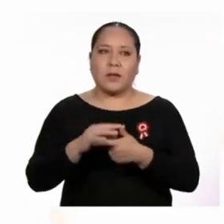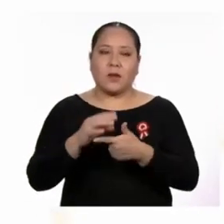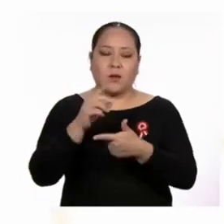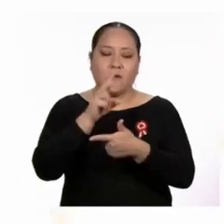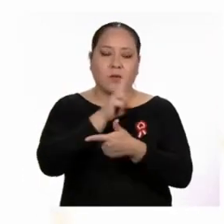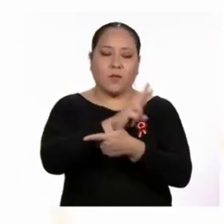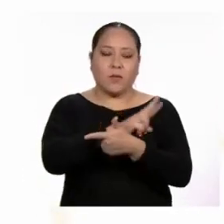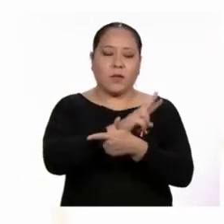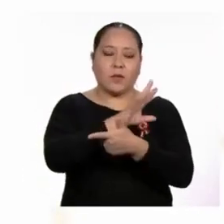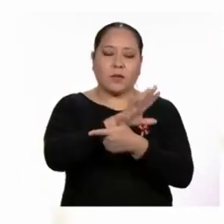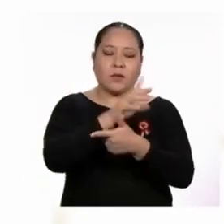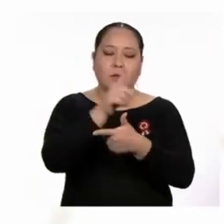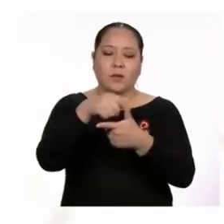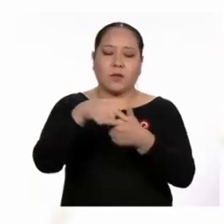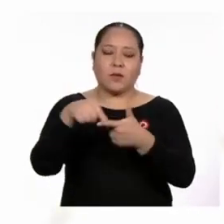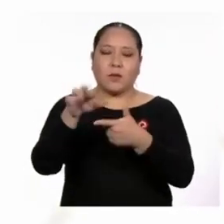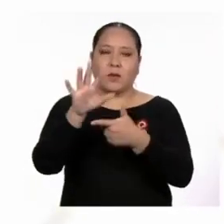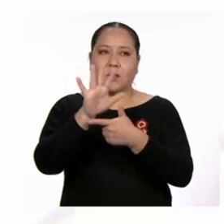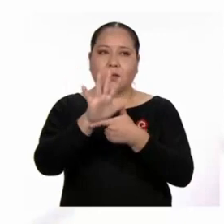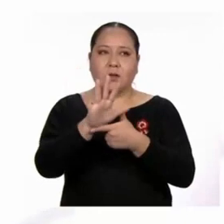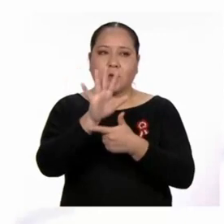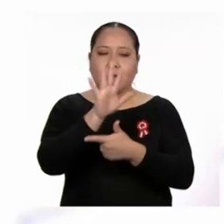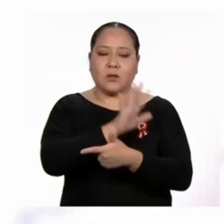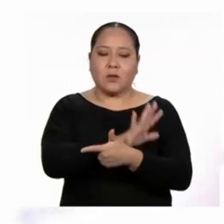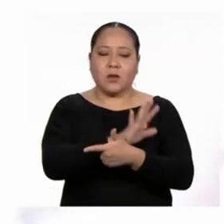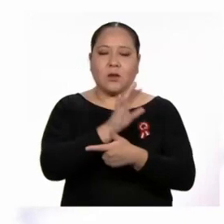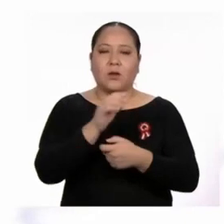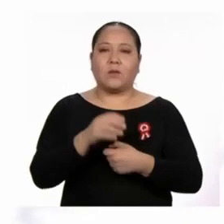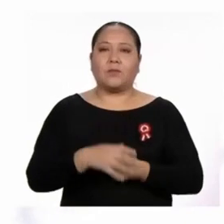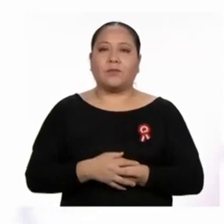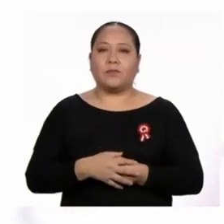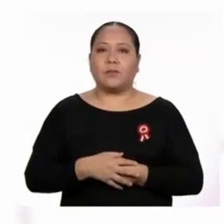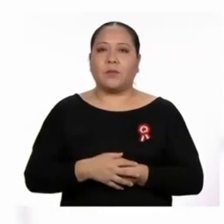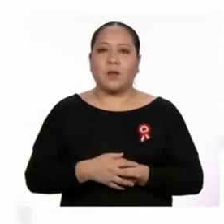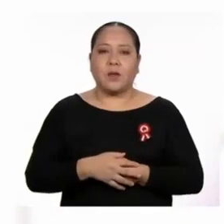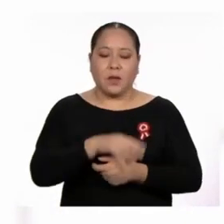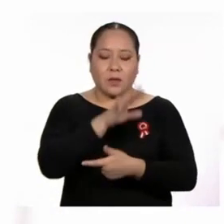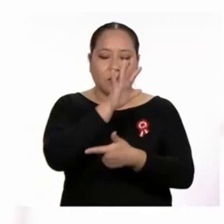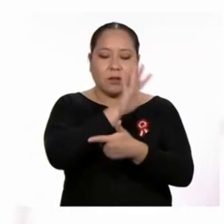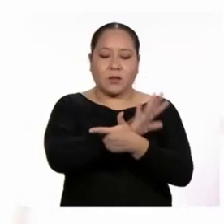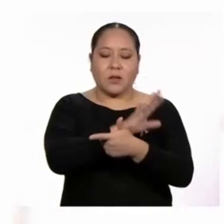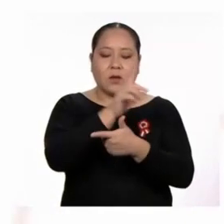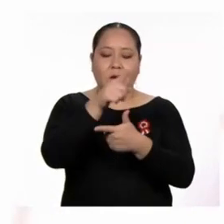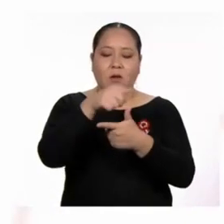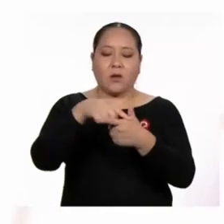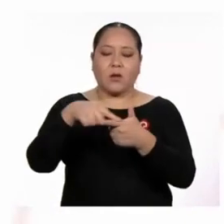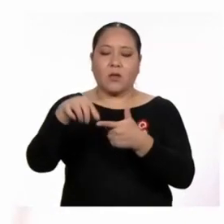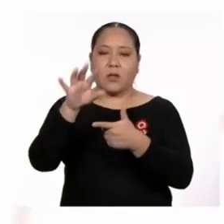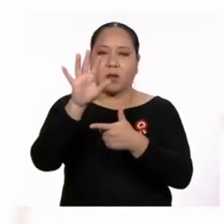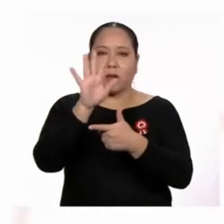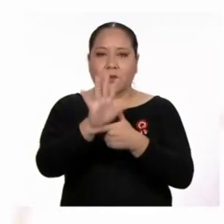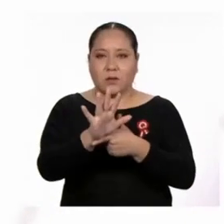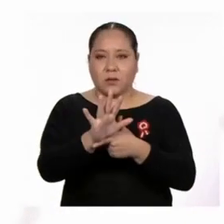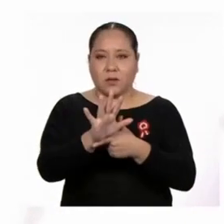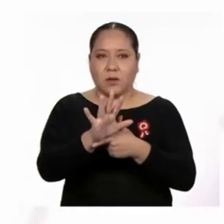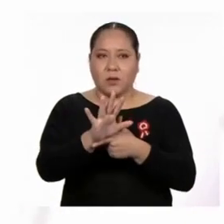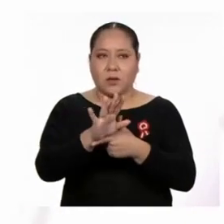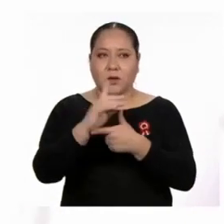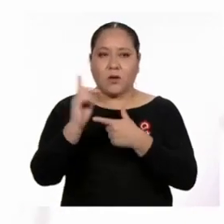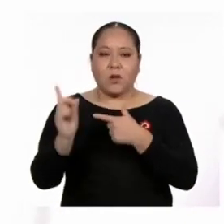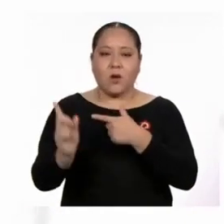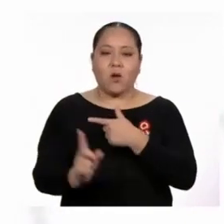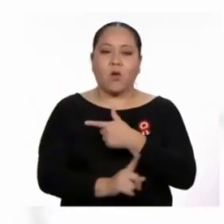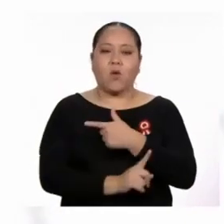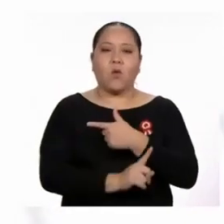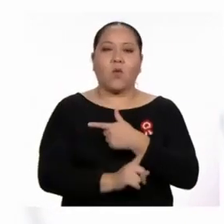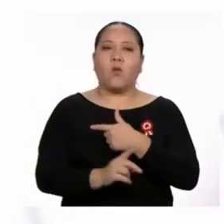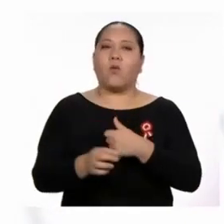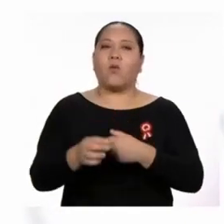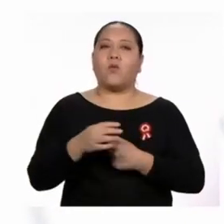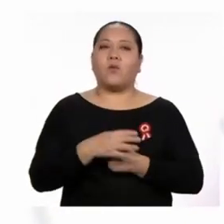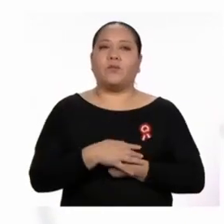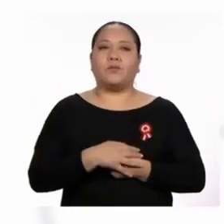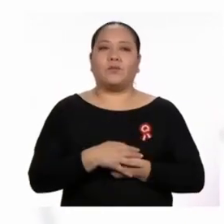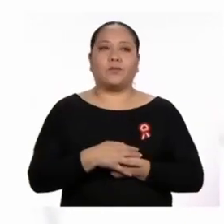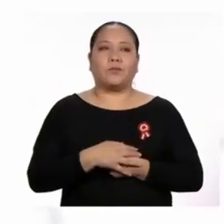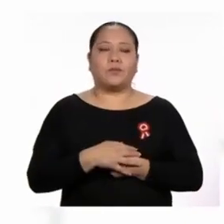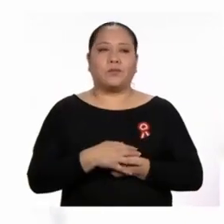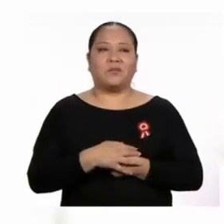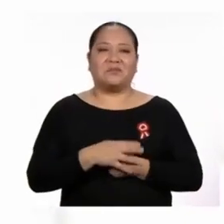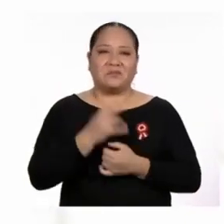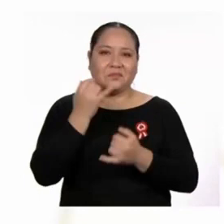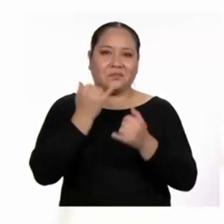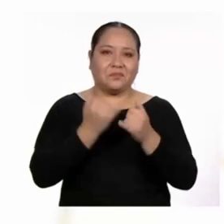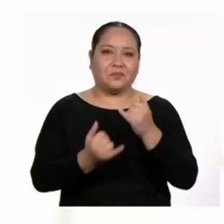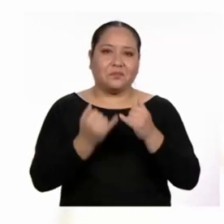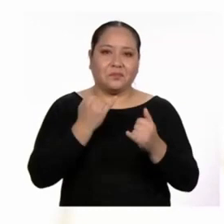entre 5 y nos queda 5. 5 se sigue dividiendo entre 5 y